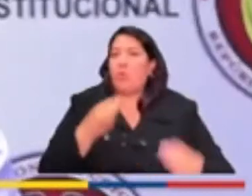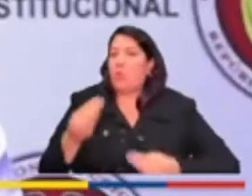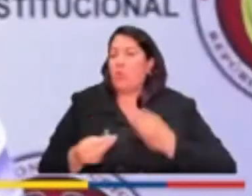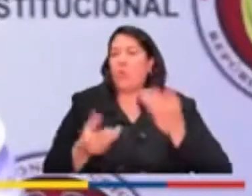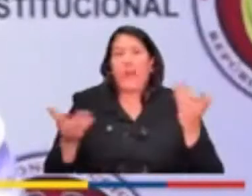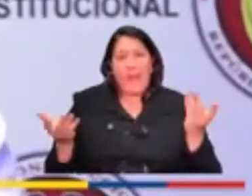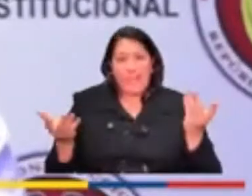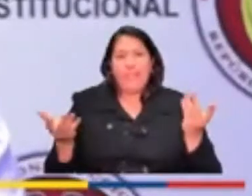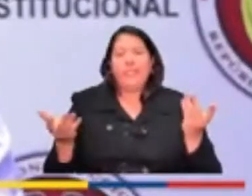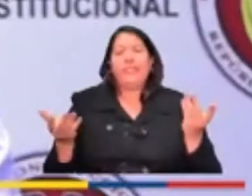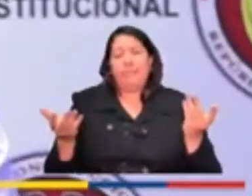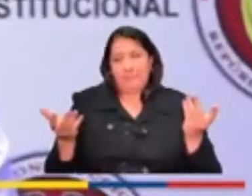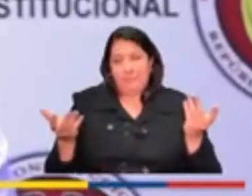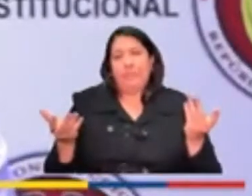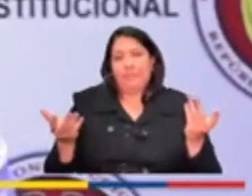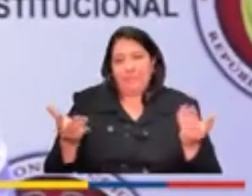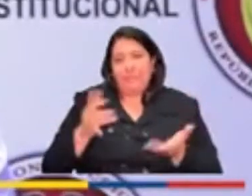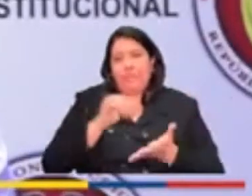lo administrativo.